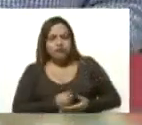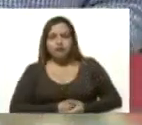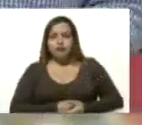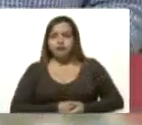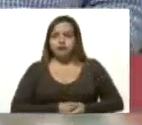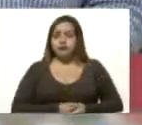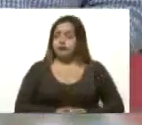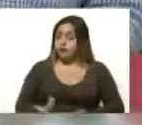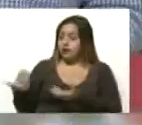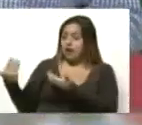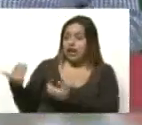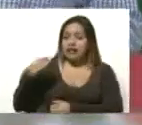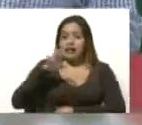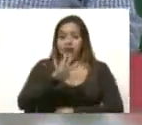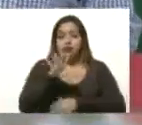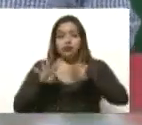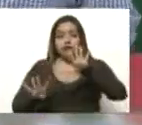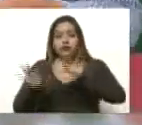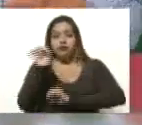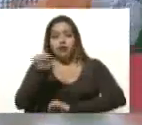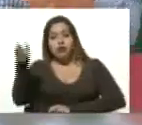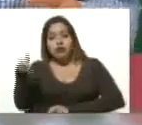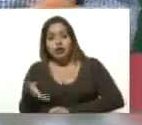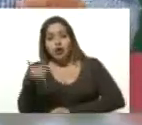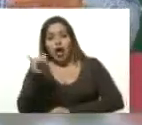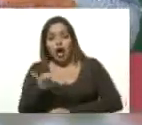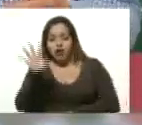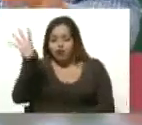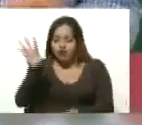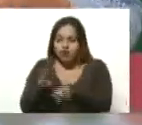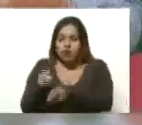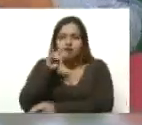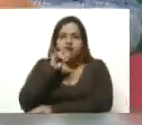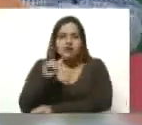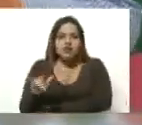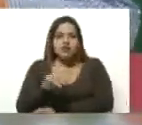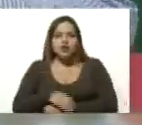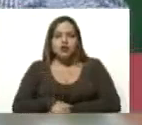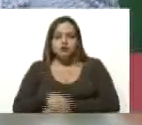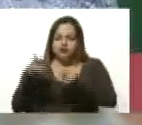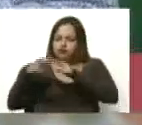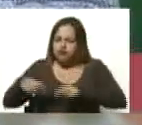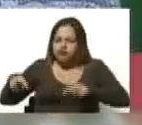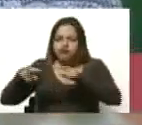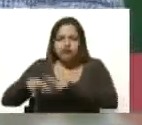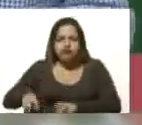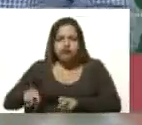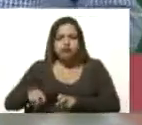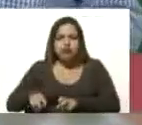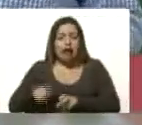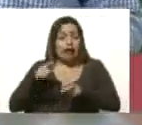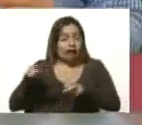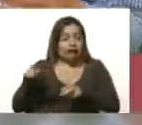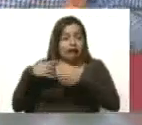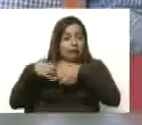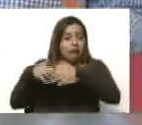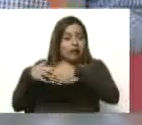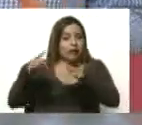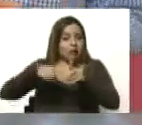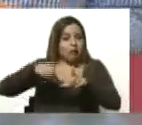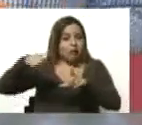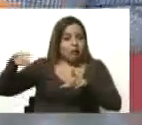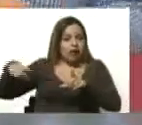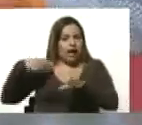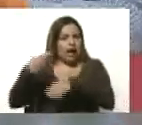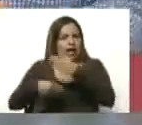Estas cifras se corresponden con el informe de inteligencia Monitor País Interlace, que es